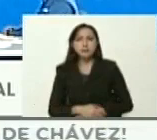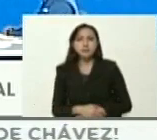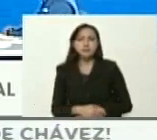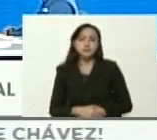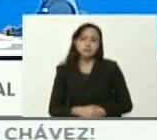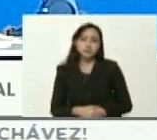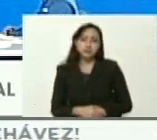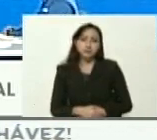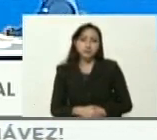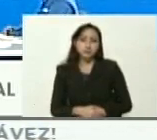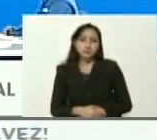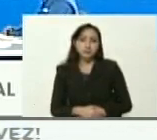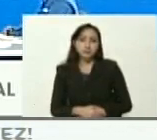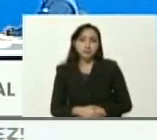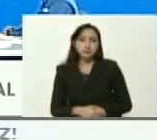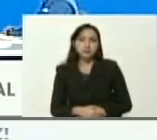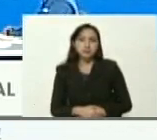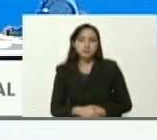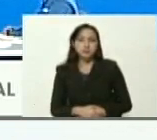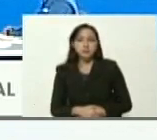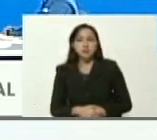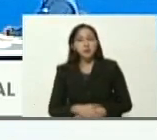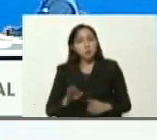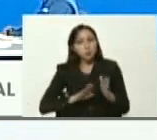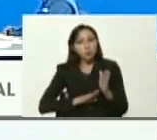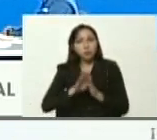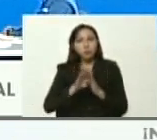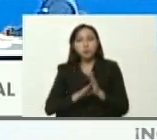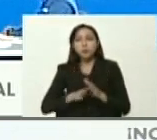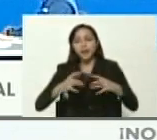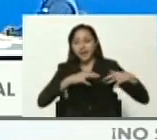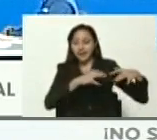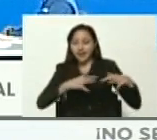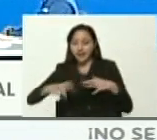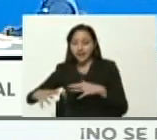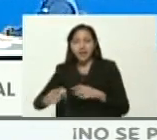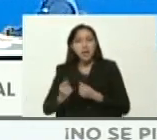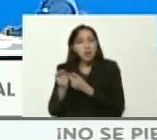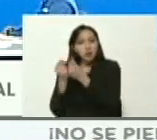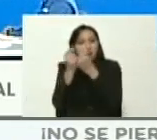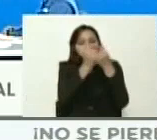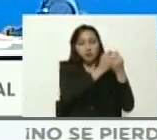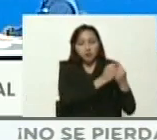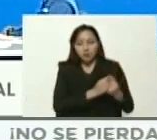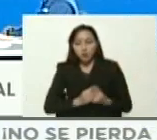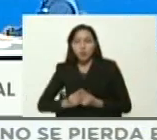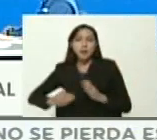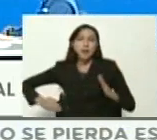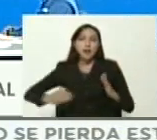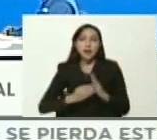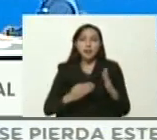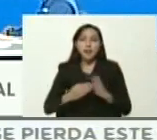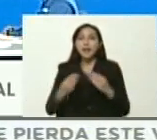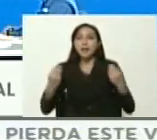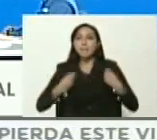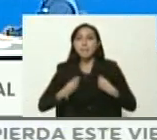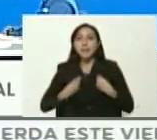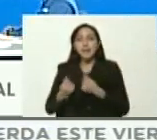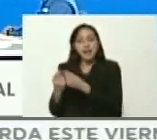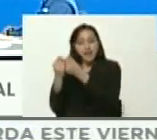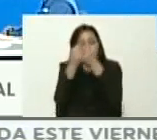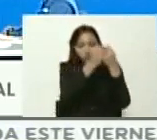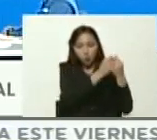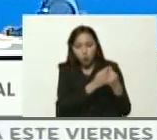una escalada de guerra económica de ataques a la vida económica y